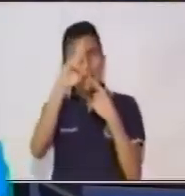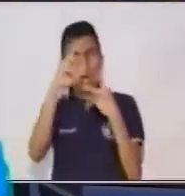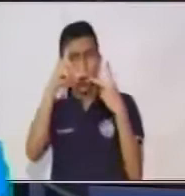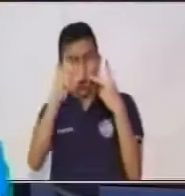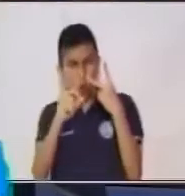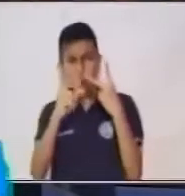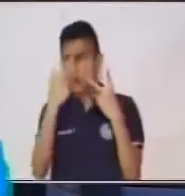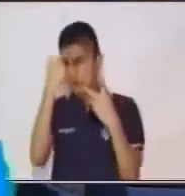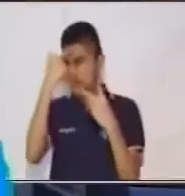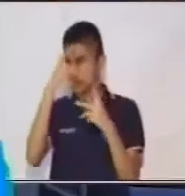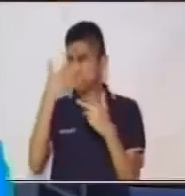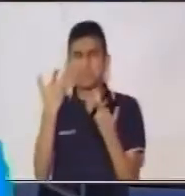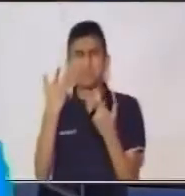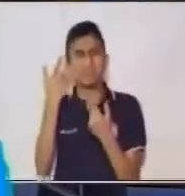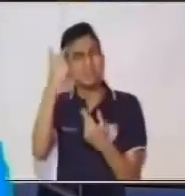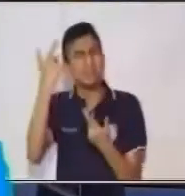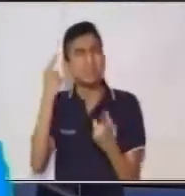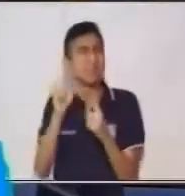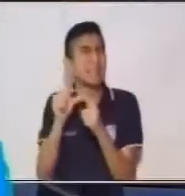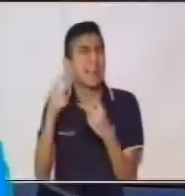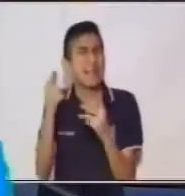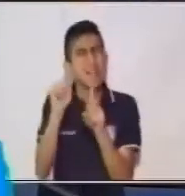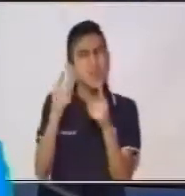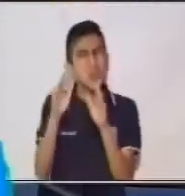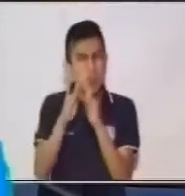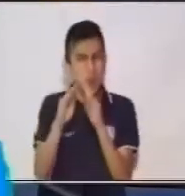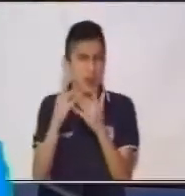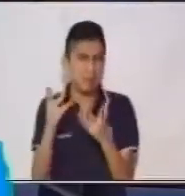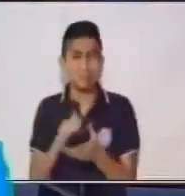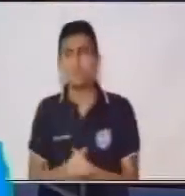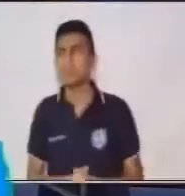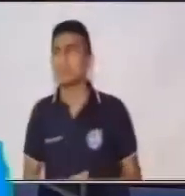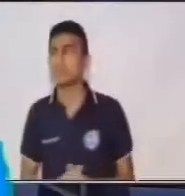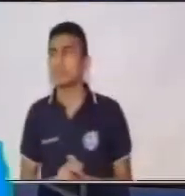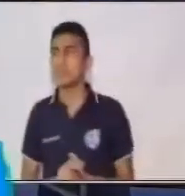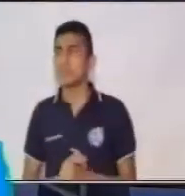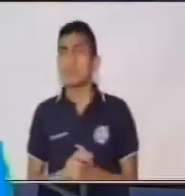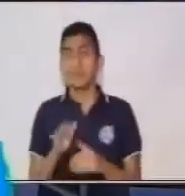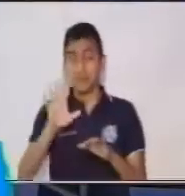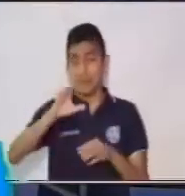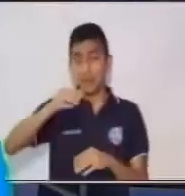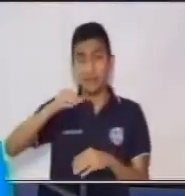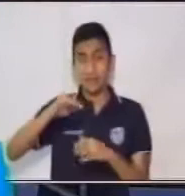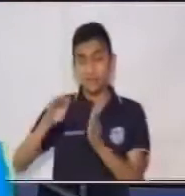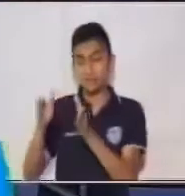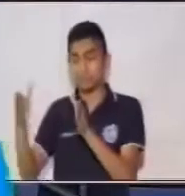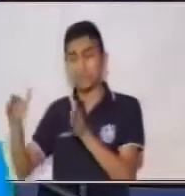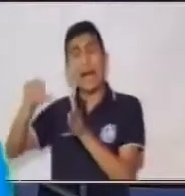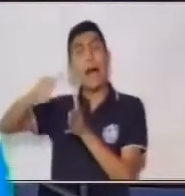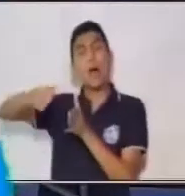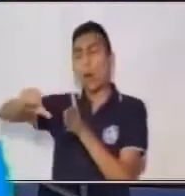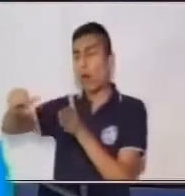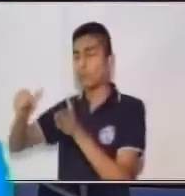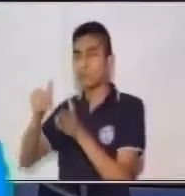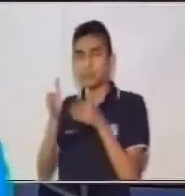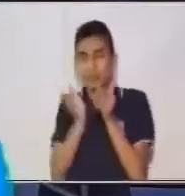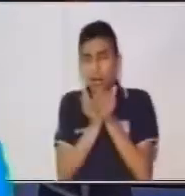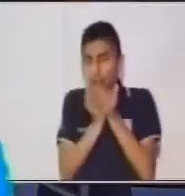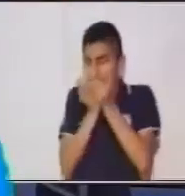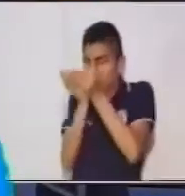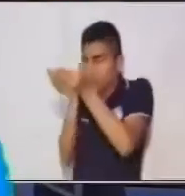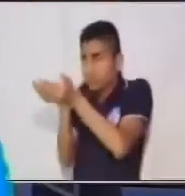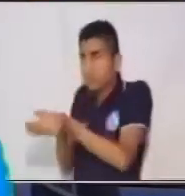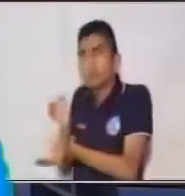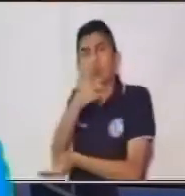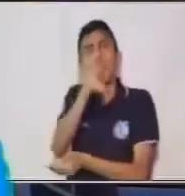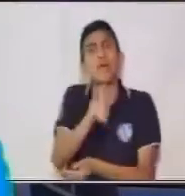Barco. Muy bien. Y vamos a empezar nuestro juego. Colocamos el barquito de papel y lo vamos a